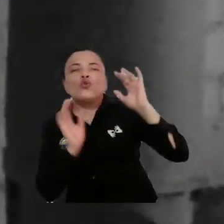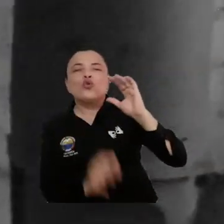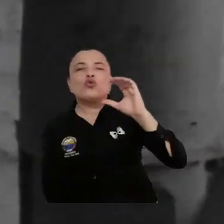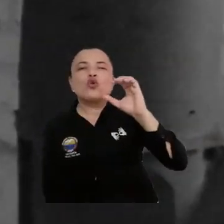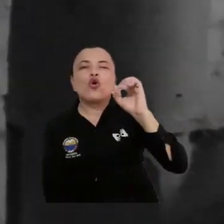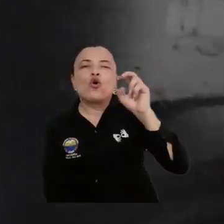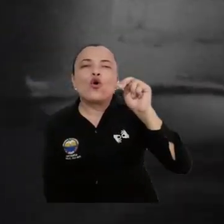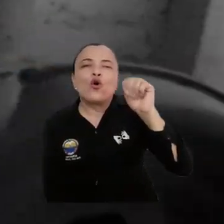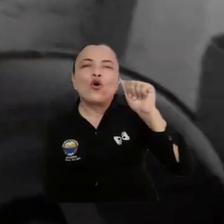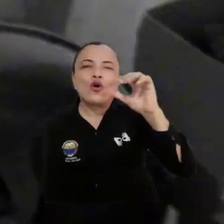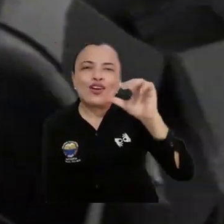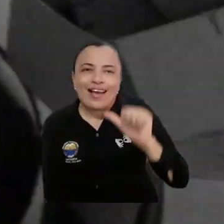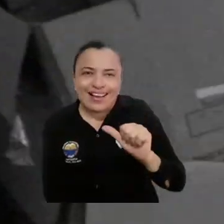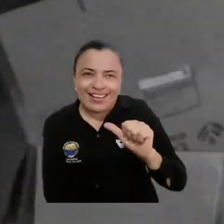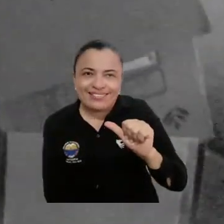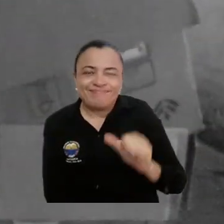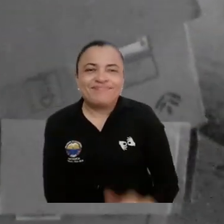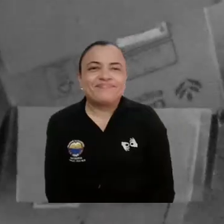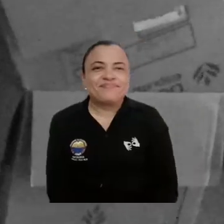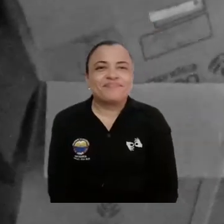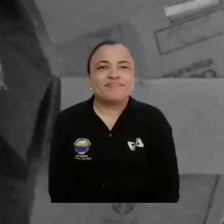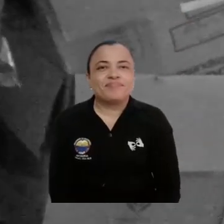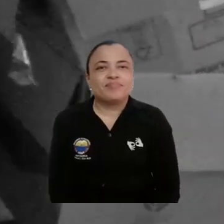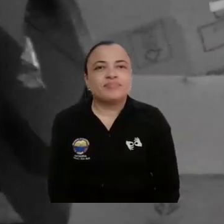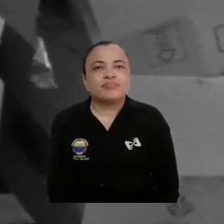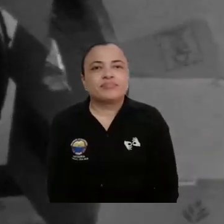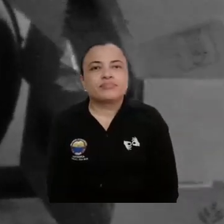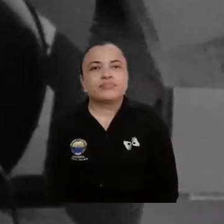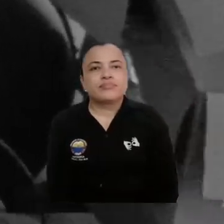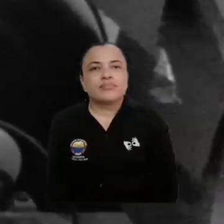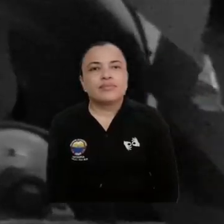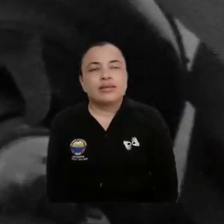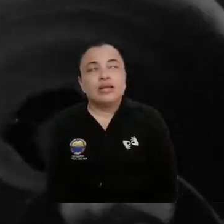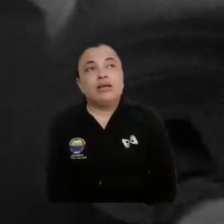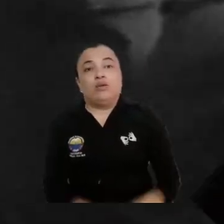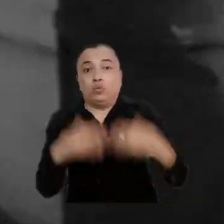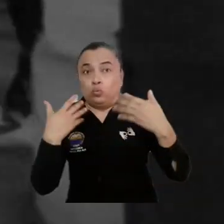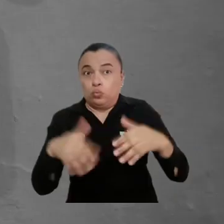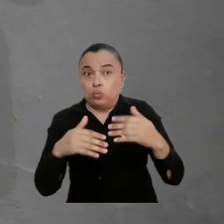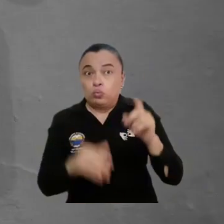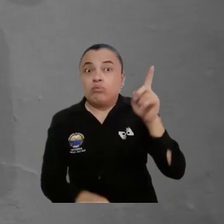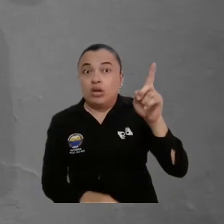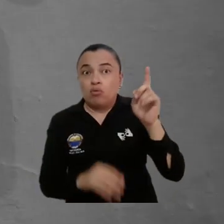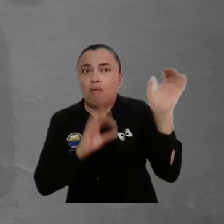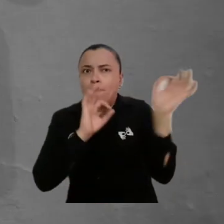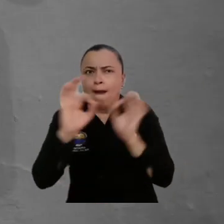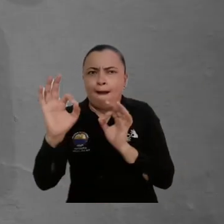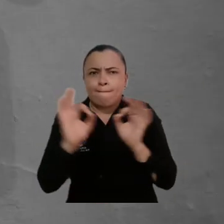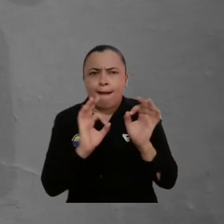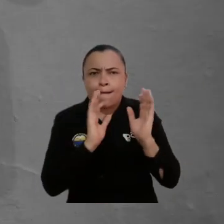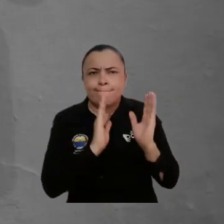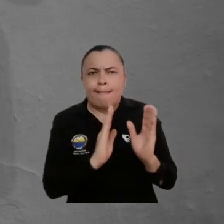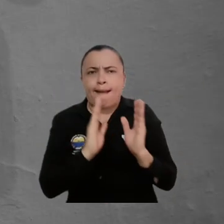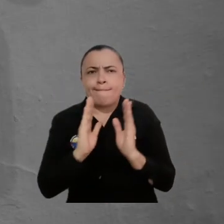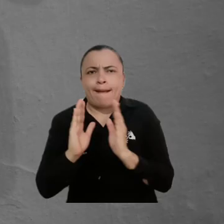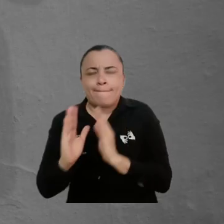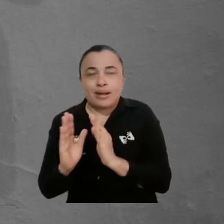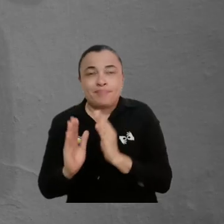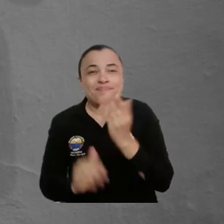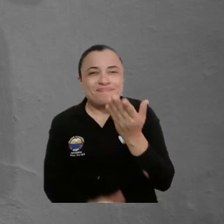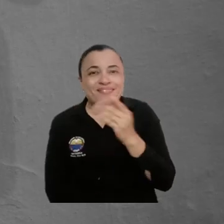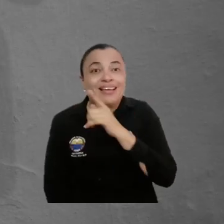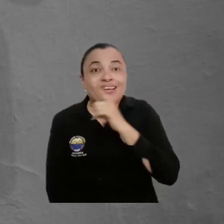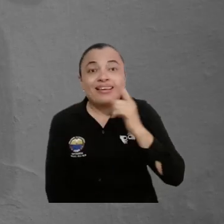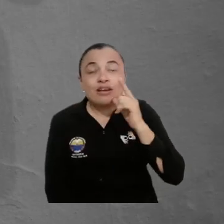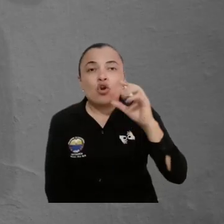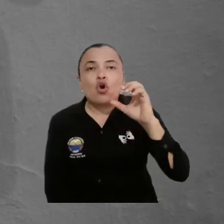evocan como la luz de Onaca. Esa gente era bien organizada. Entonces, fíjense, La Victoria,